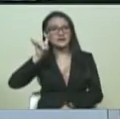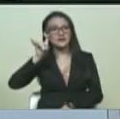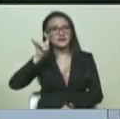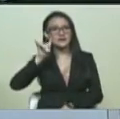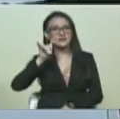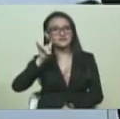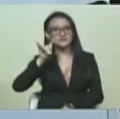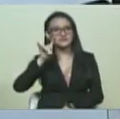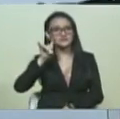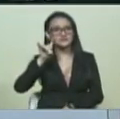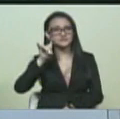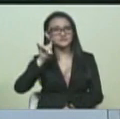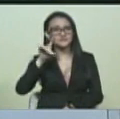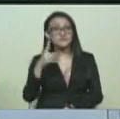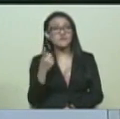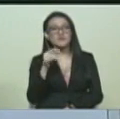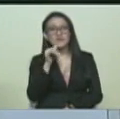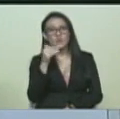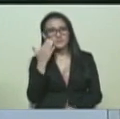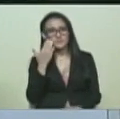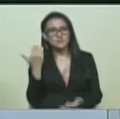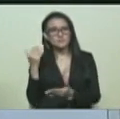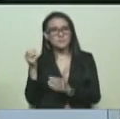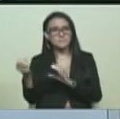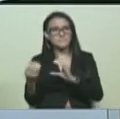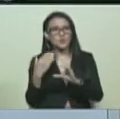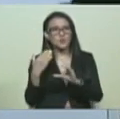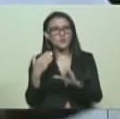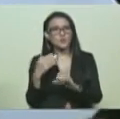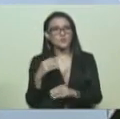una protesta por falta de agua, y